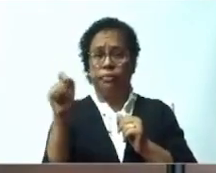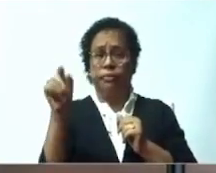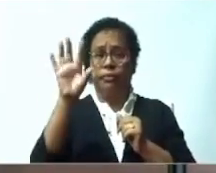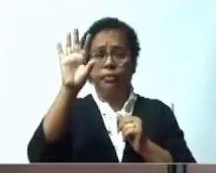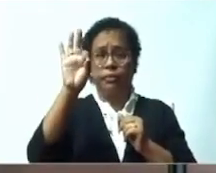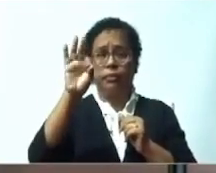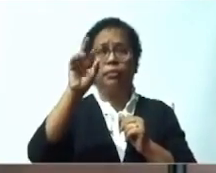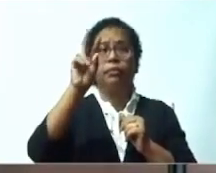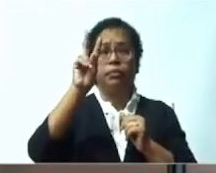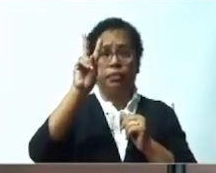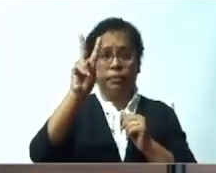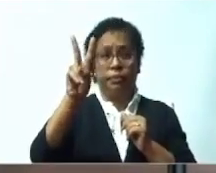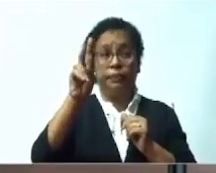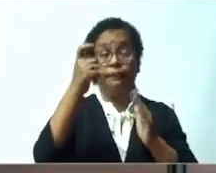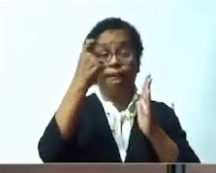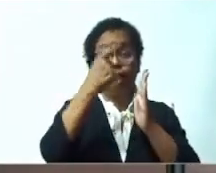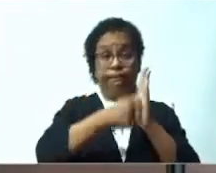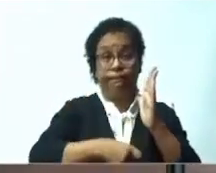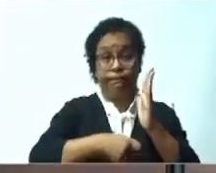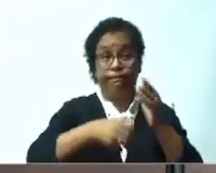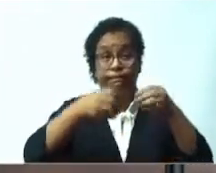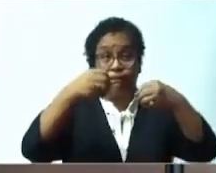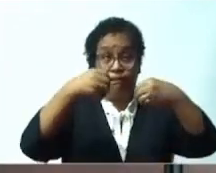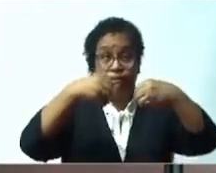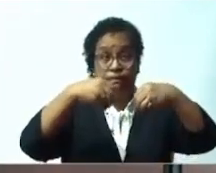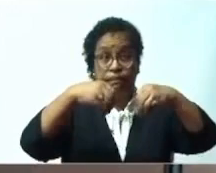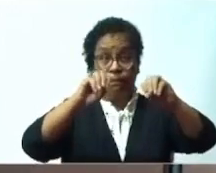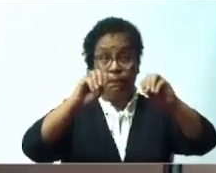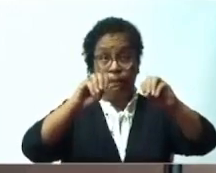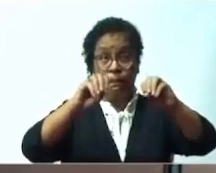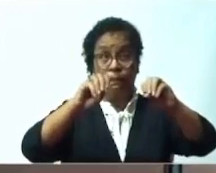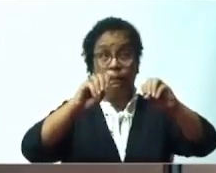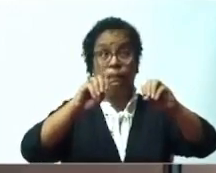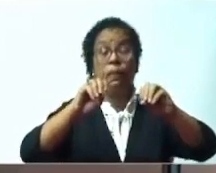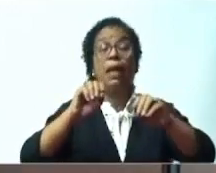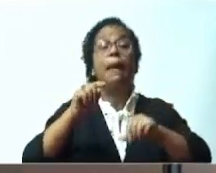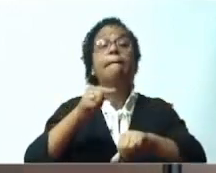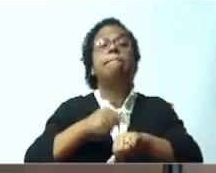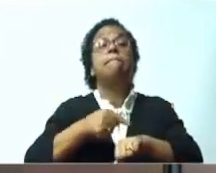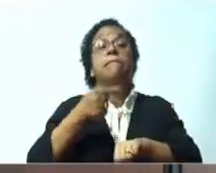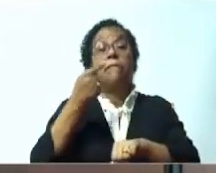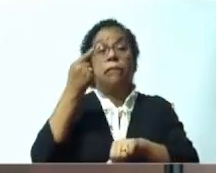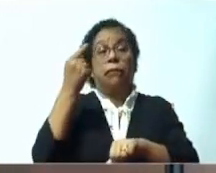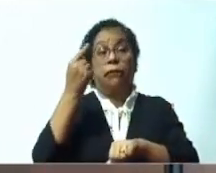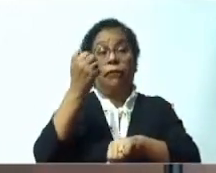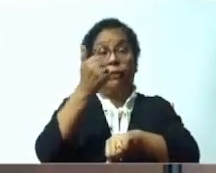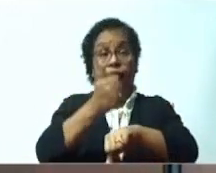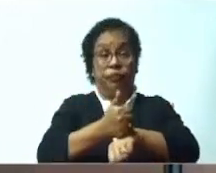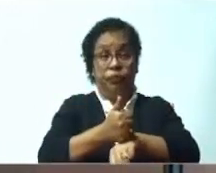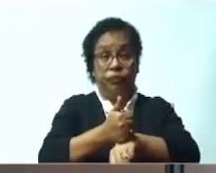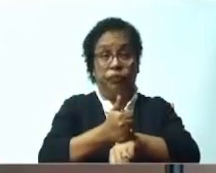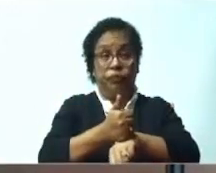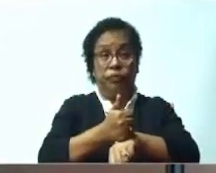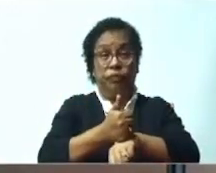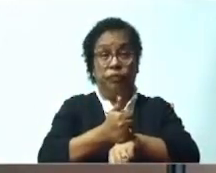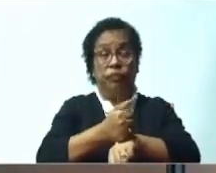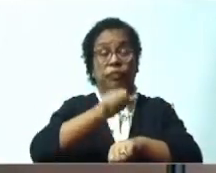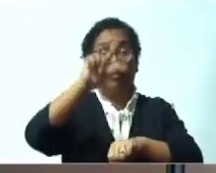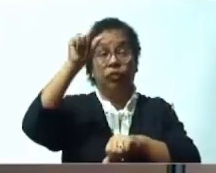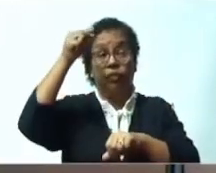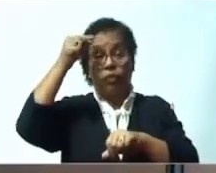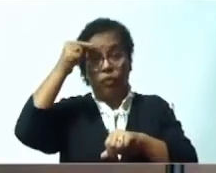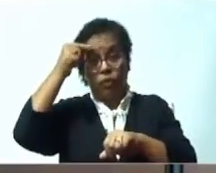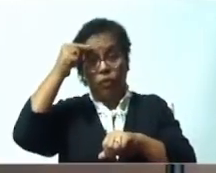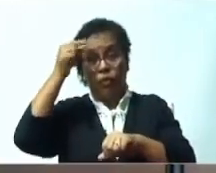venta, se está planteando por primera vez, en beneficio del Estado, un presupuesto diciendo que